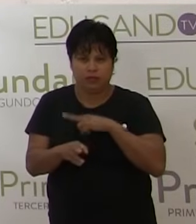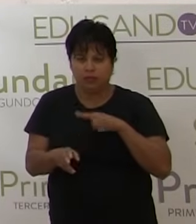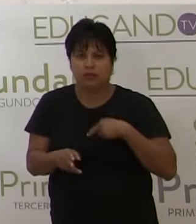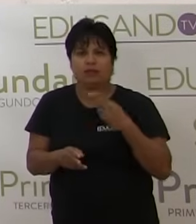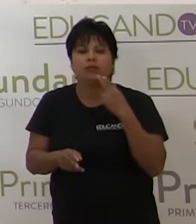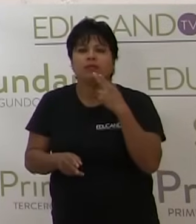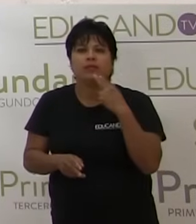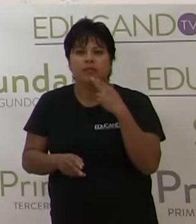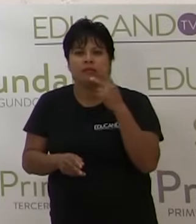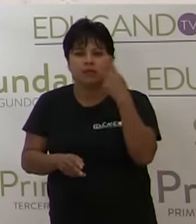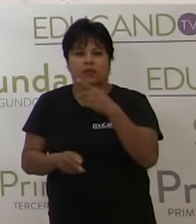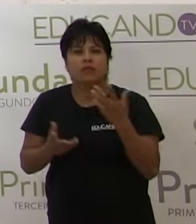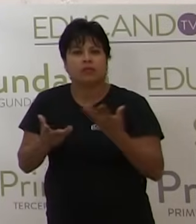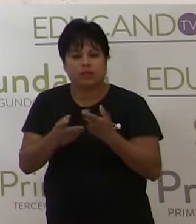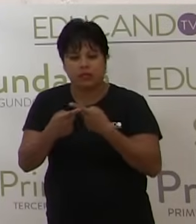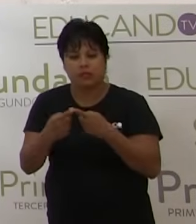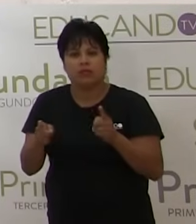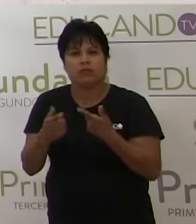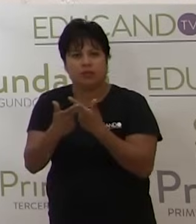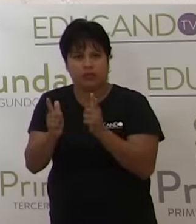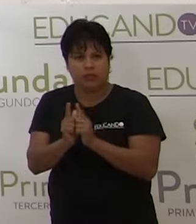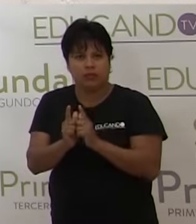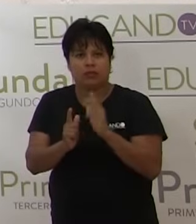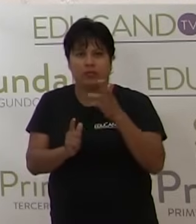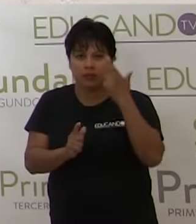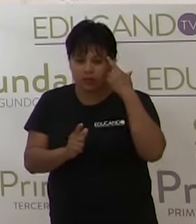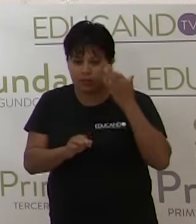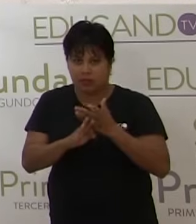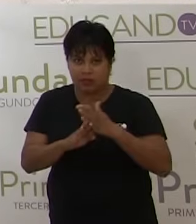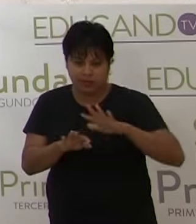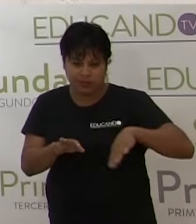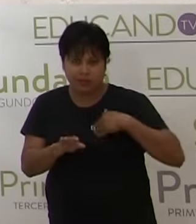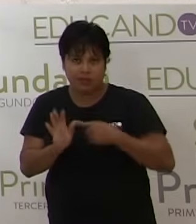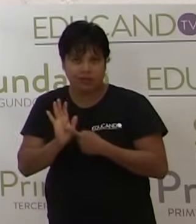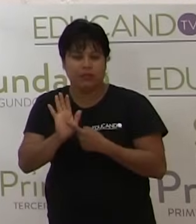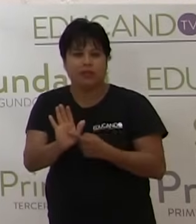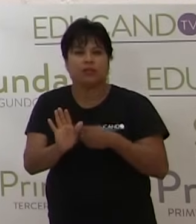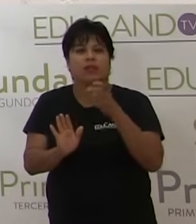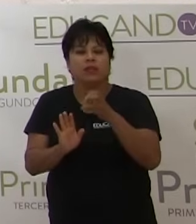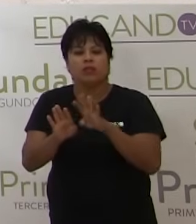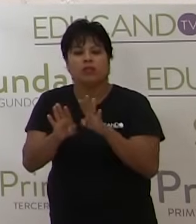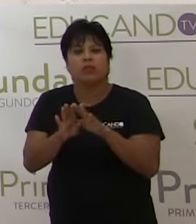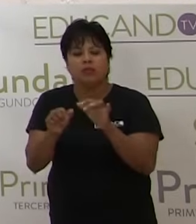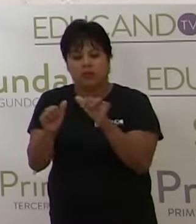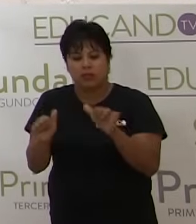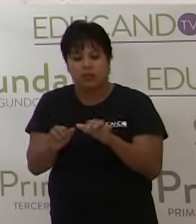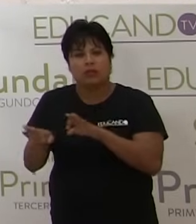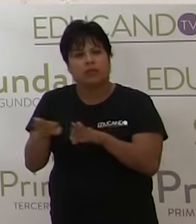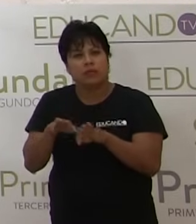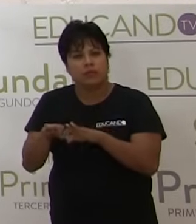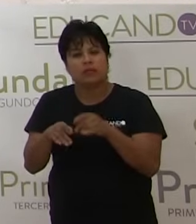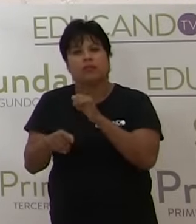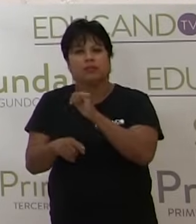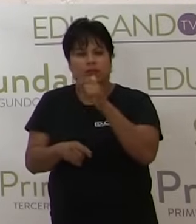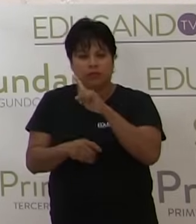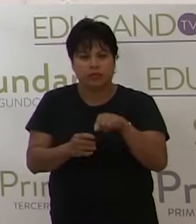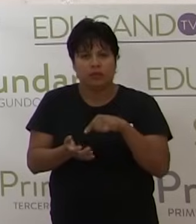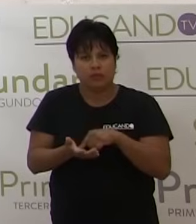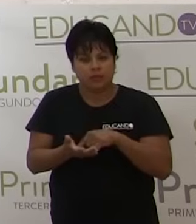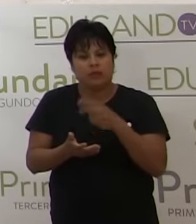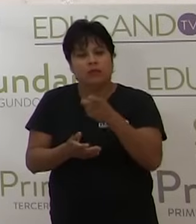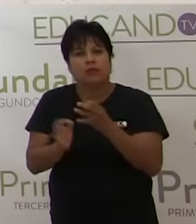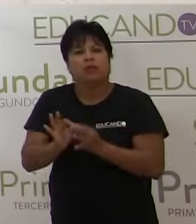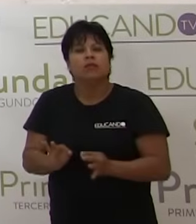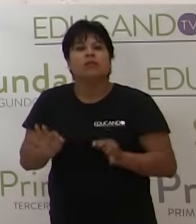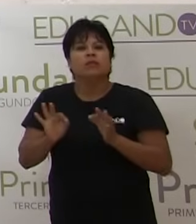utilizar para hacer las colecciones recuerda las que te acabo de presentar es el tipo de artesanías que se trabajan en ese lugar Así que es